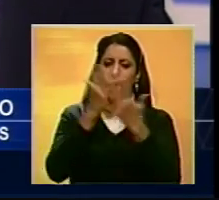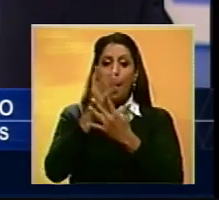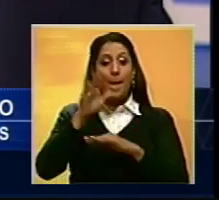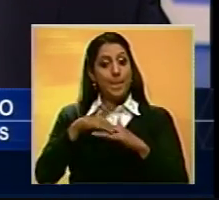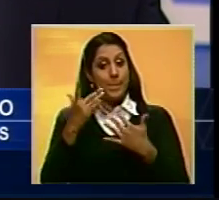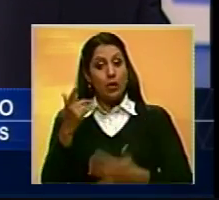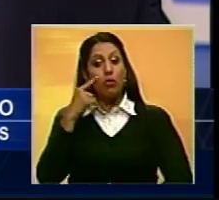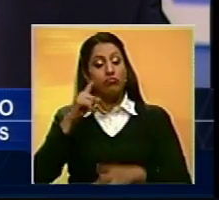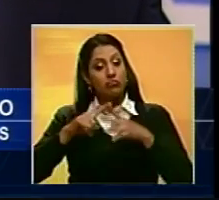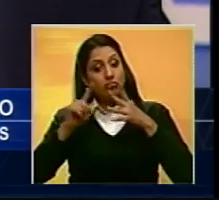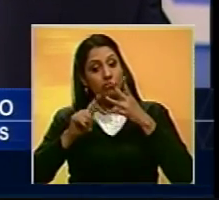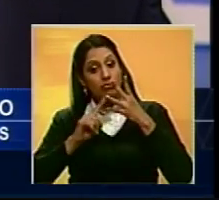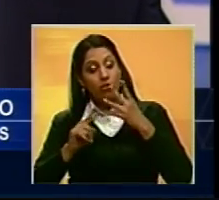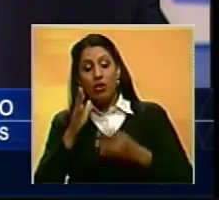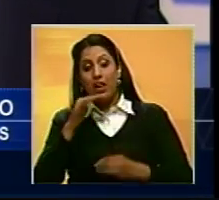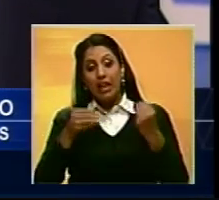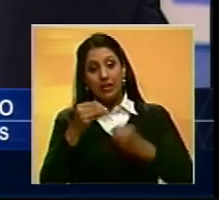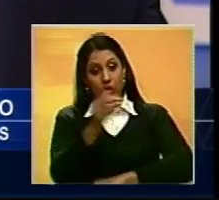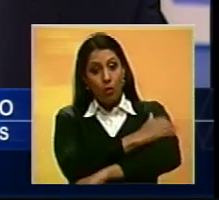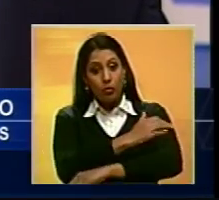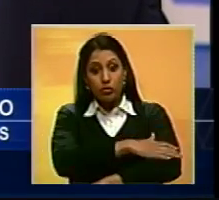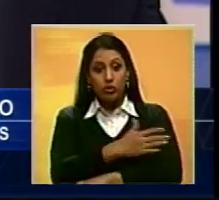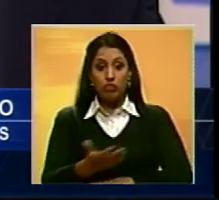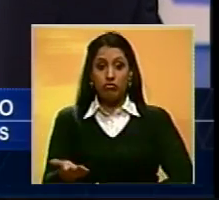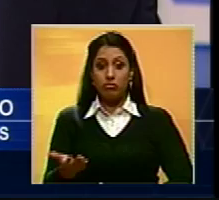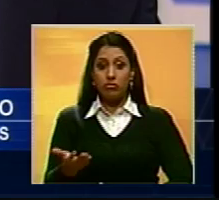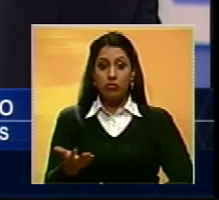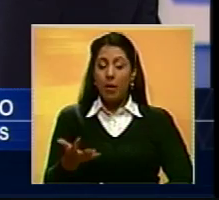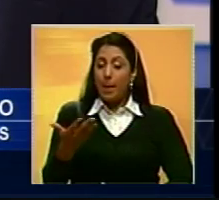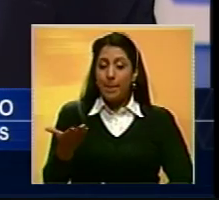En cuántas cosas no ha hecho la oposición para